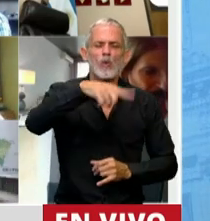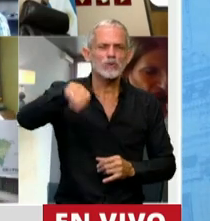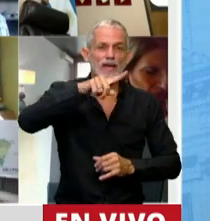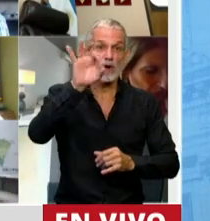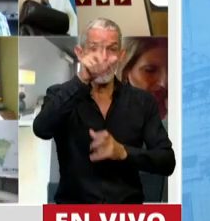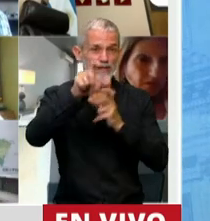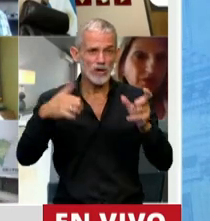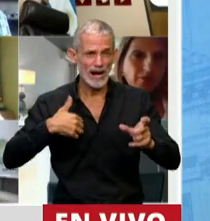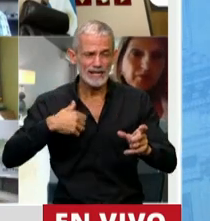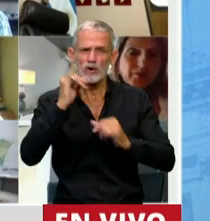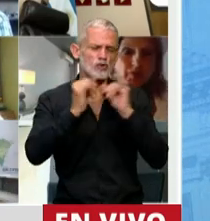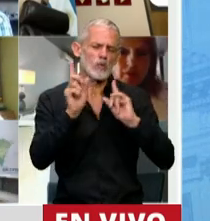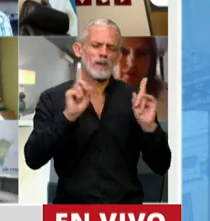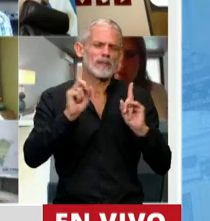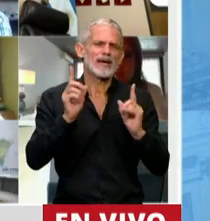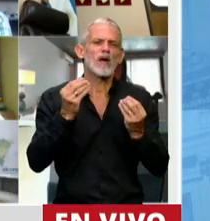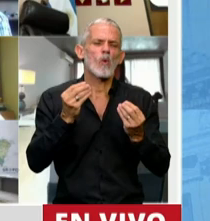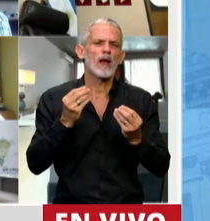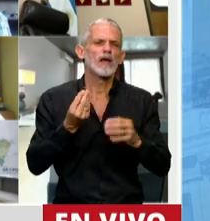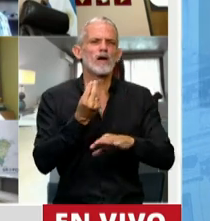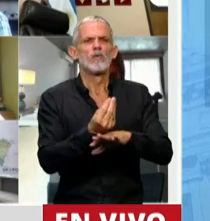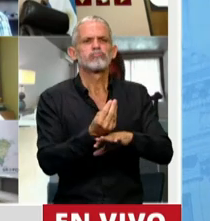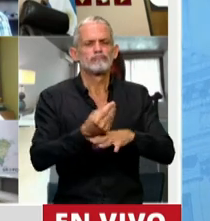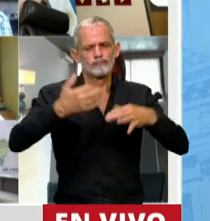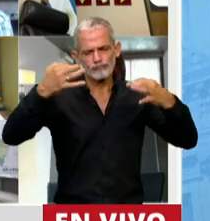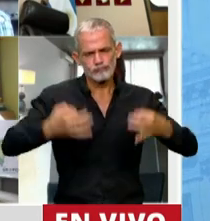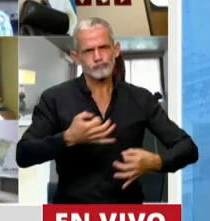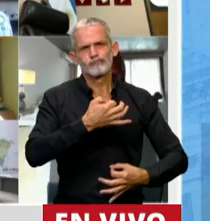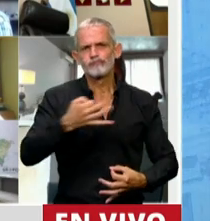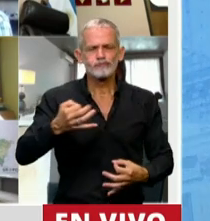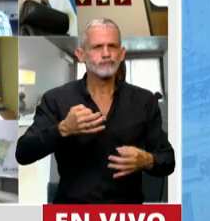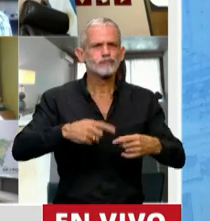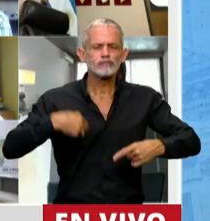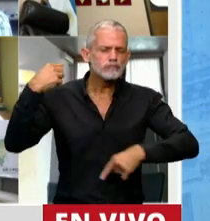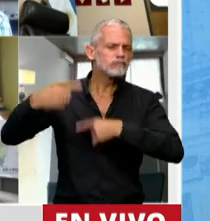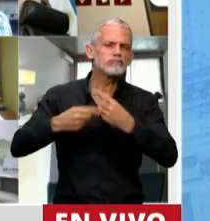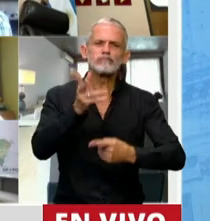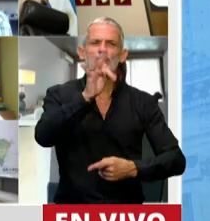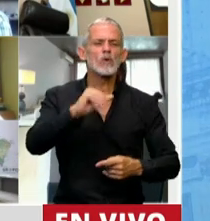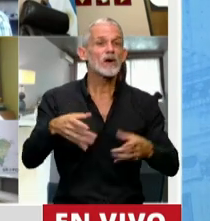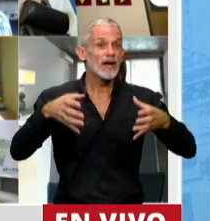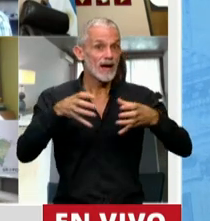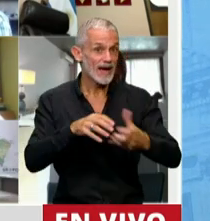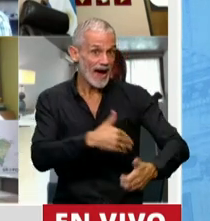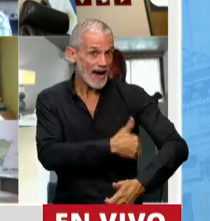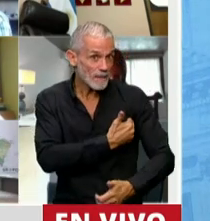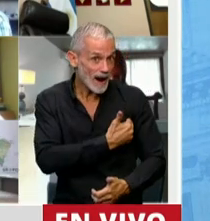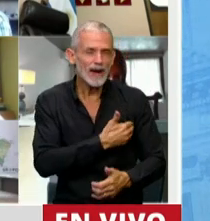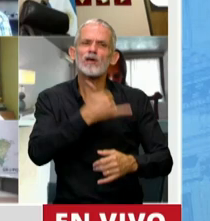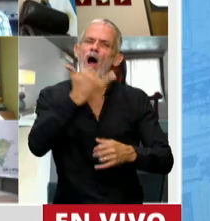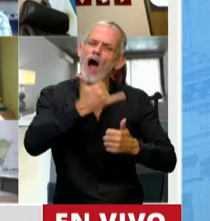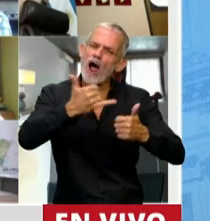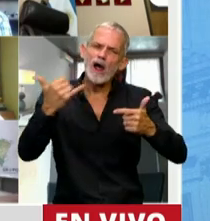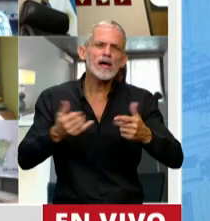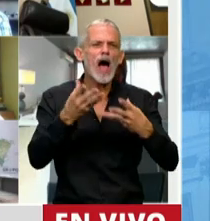los argentinos la presencia concreta, sistemática y cotidiana de la Iglesia evangélica contribuyendo